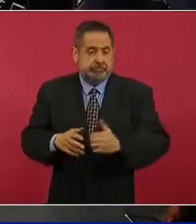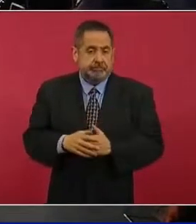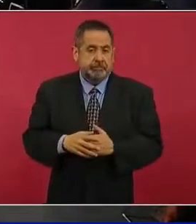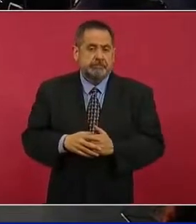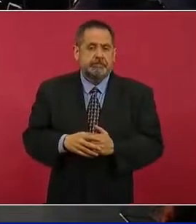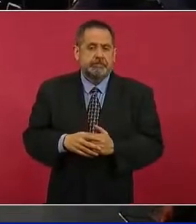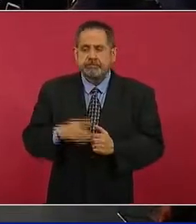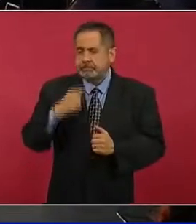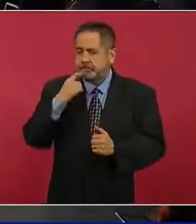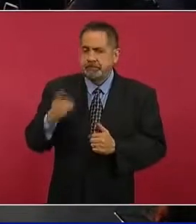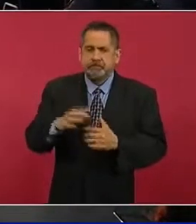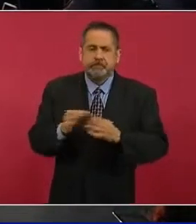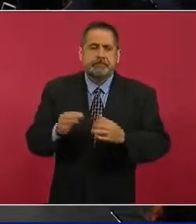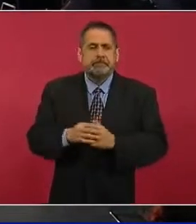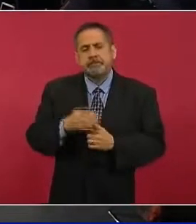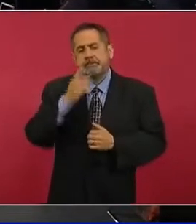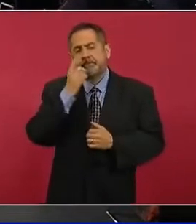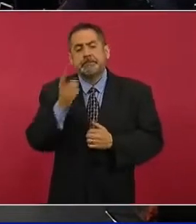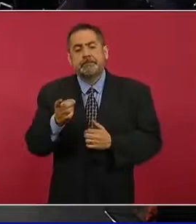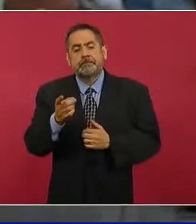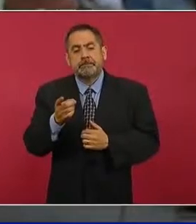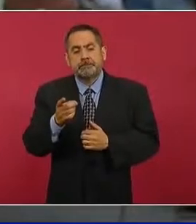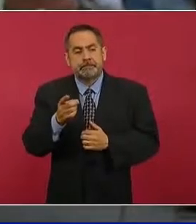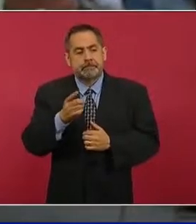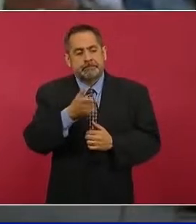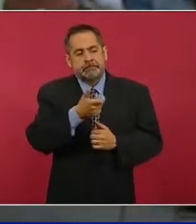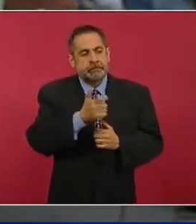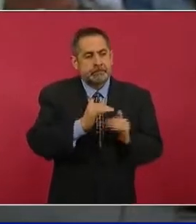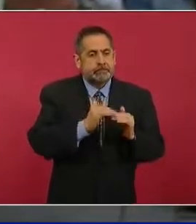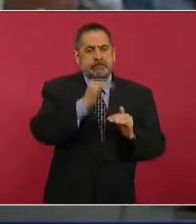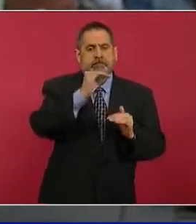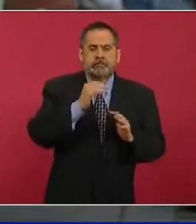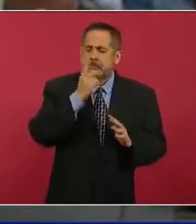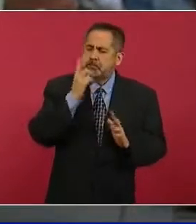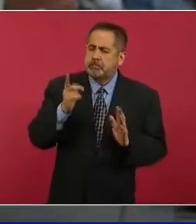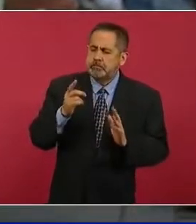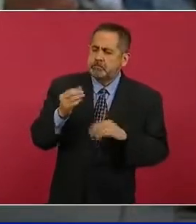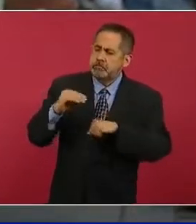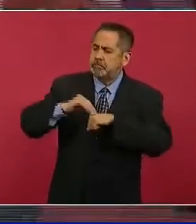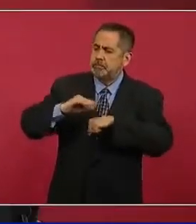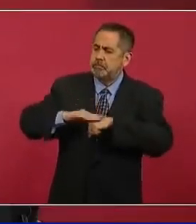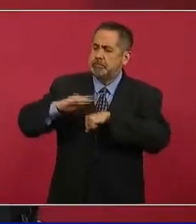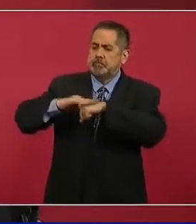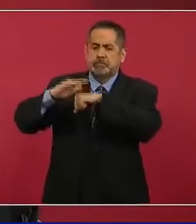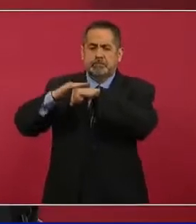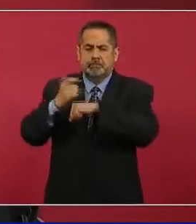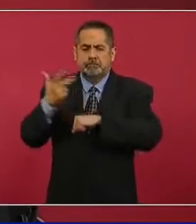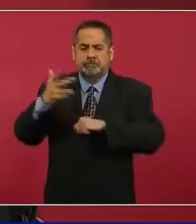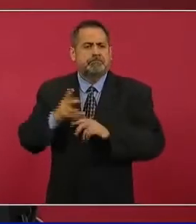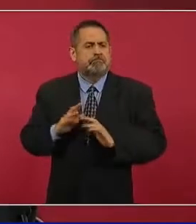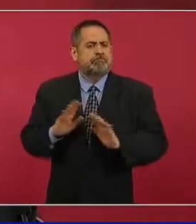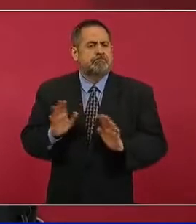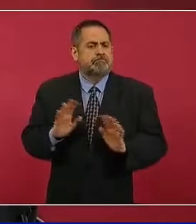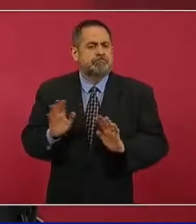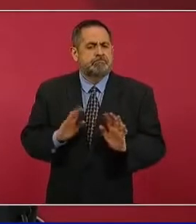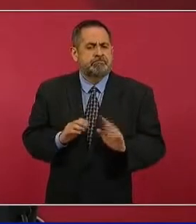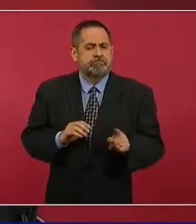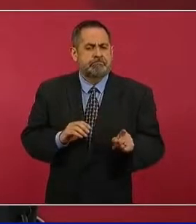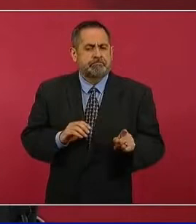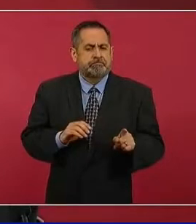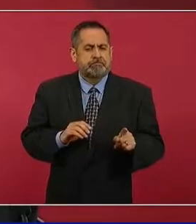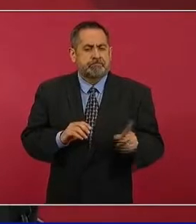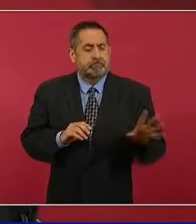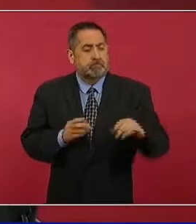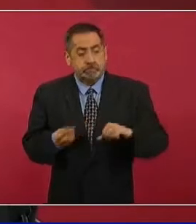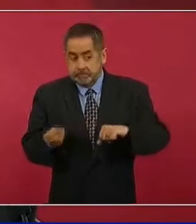Les dije eso. Perfecto. Y que no están aumentando cuotas y no se les va a